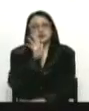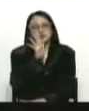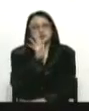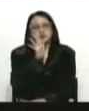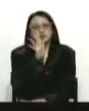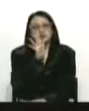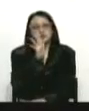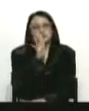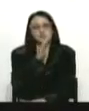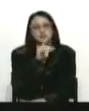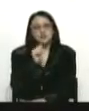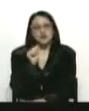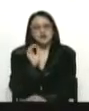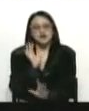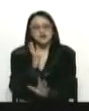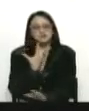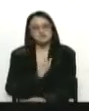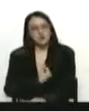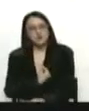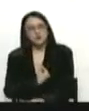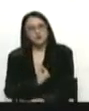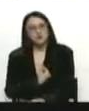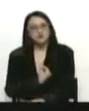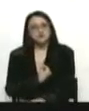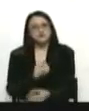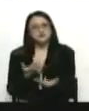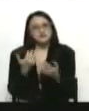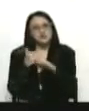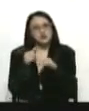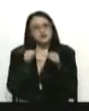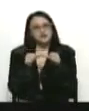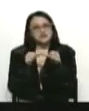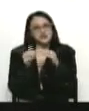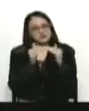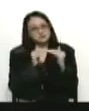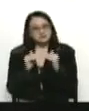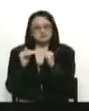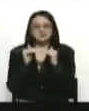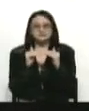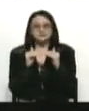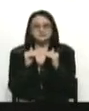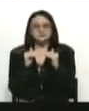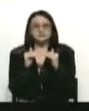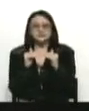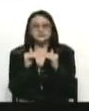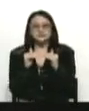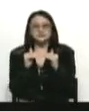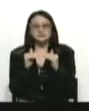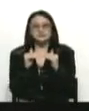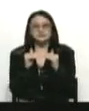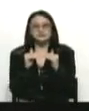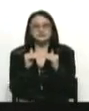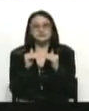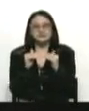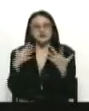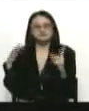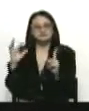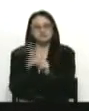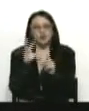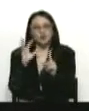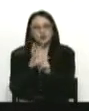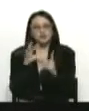infelicidad, sino que hemos mantenido como un equilibrio en medio de la batalla que nos